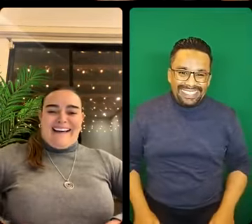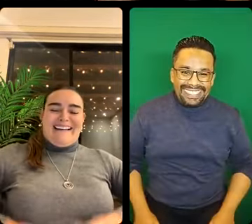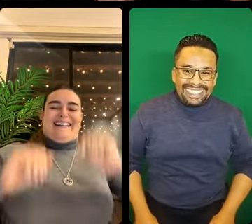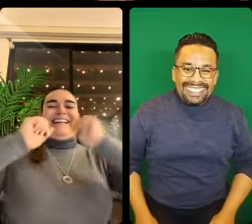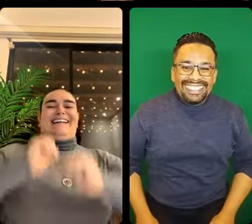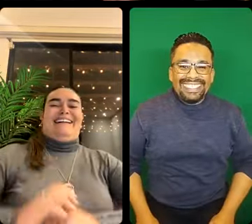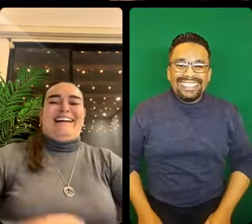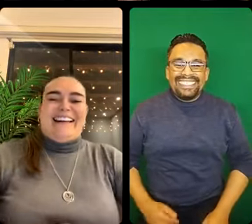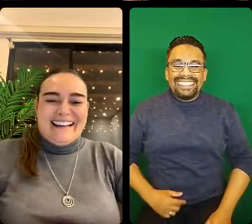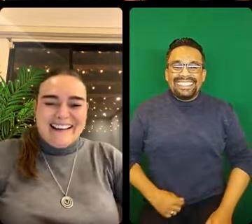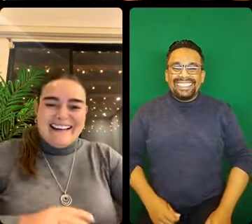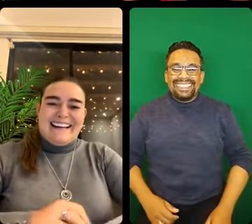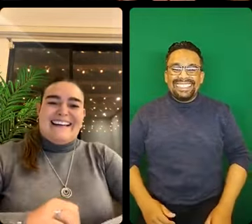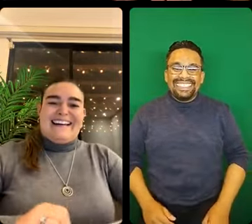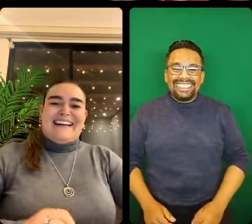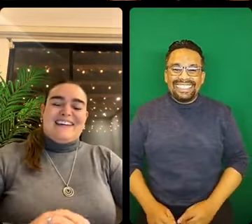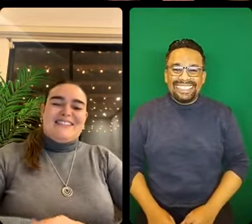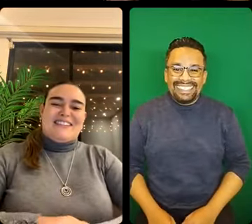acá.